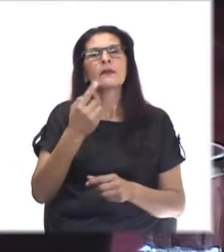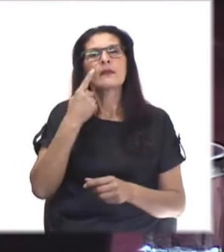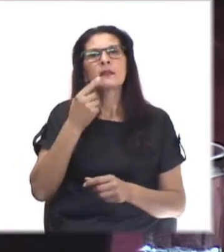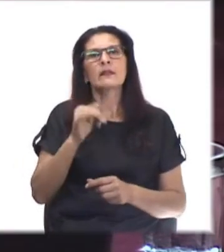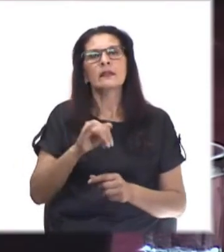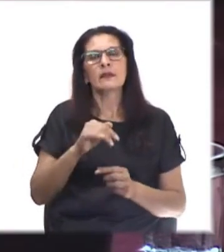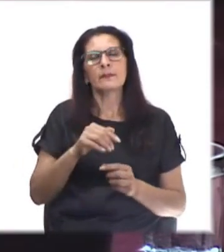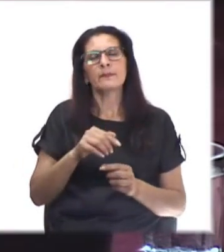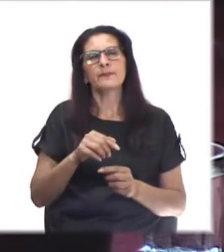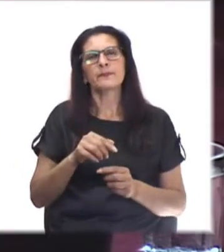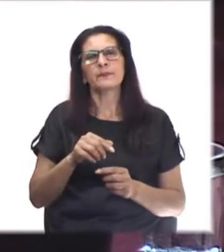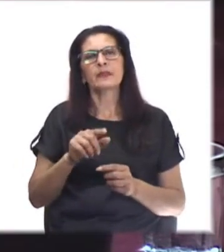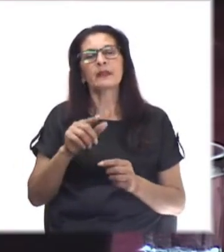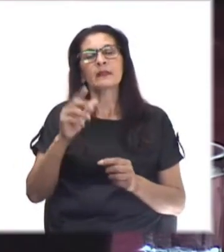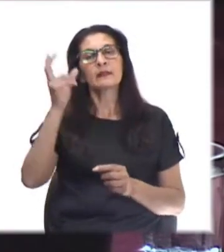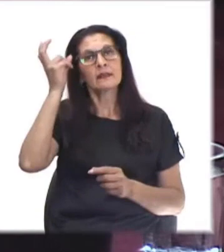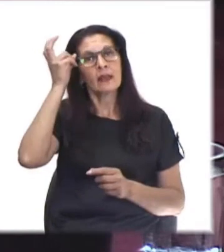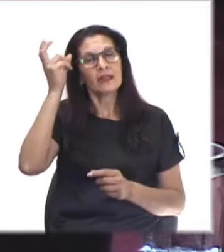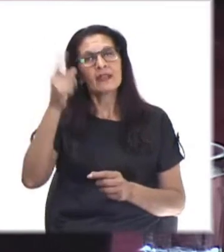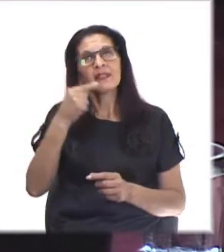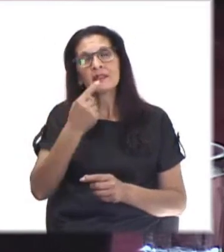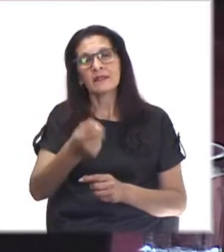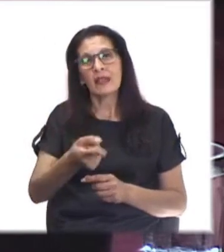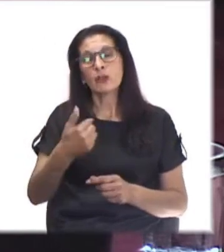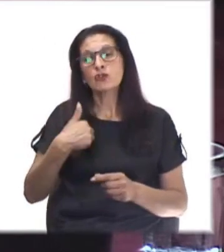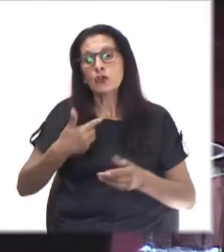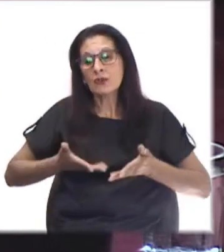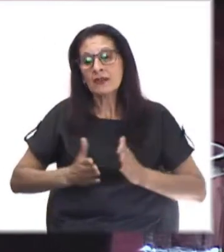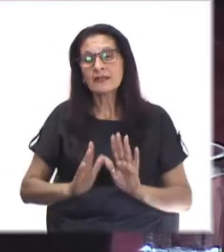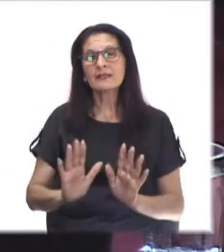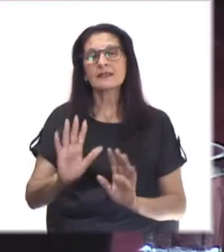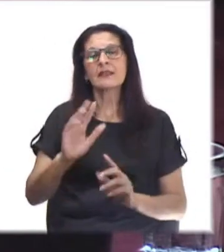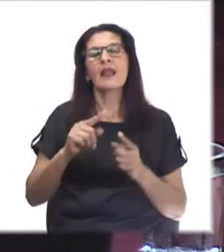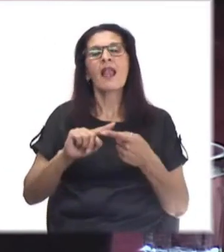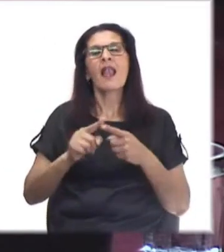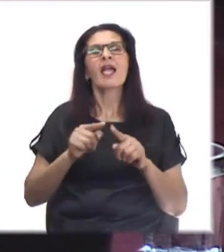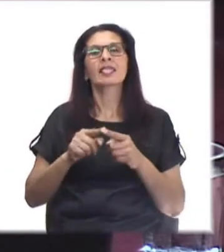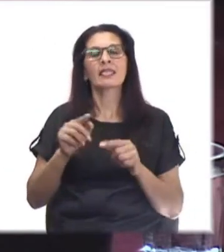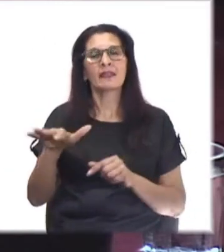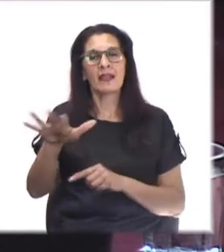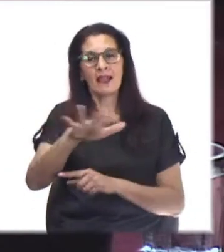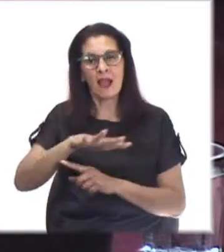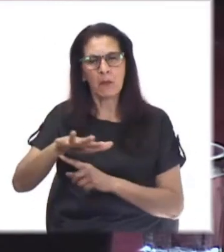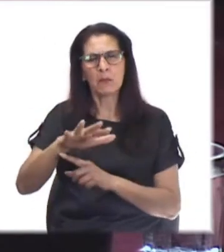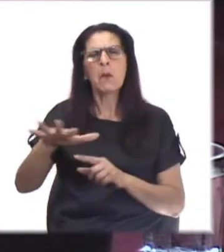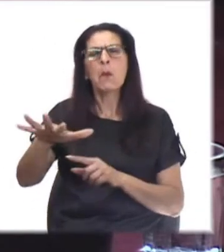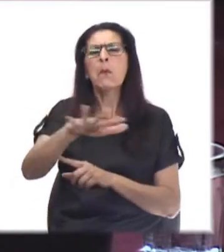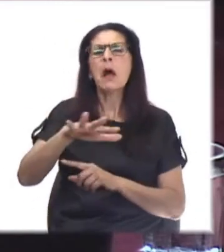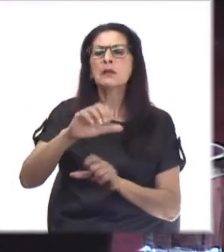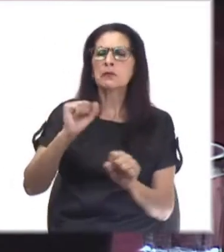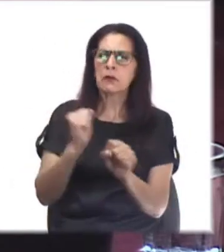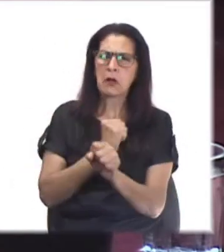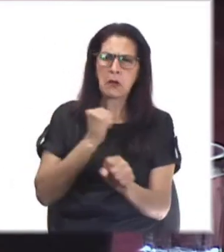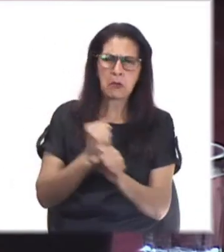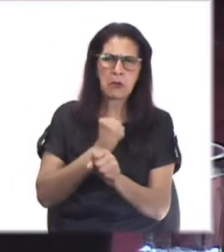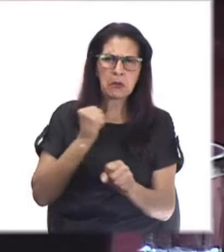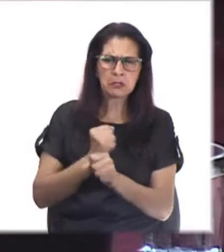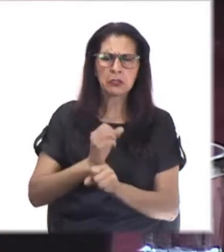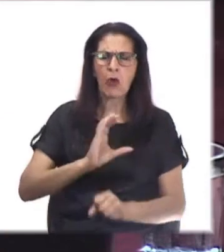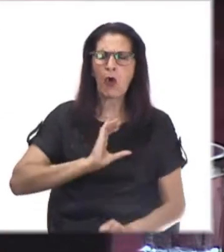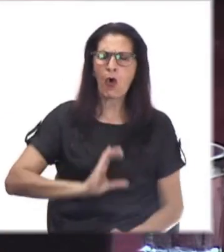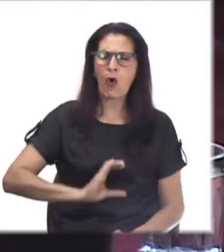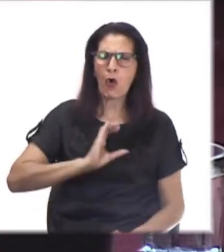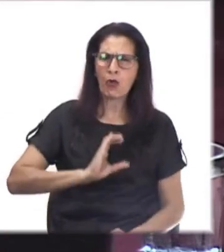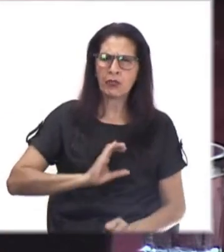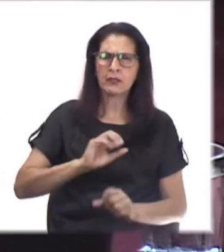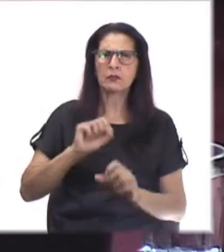Orense. Tabaré decía: me crié en La Teja, un barrio de gente trabajadora, con códigos y con valores que se